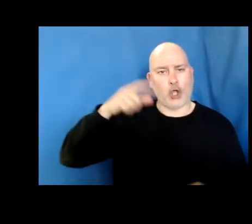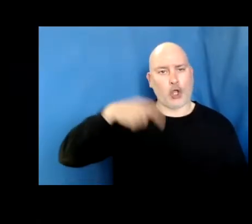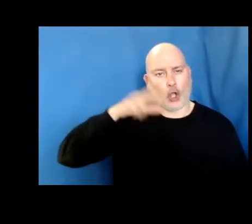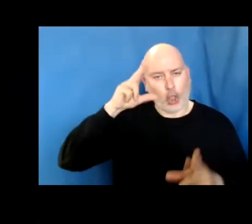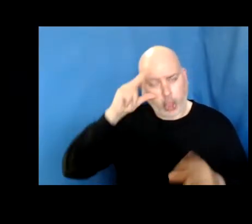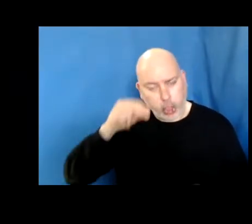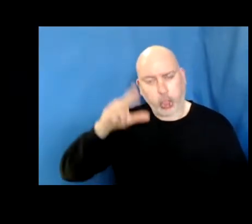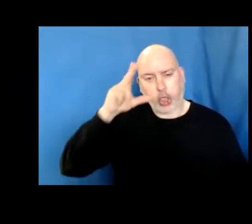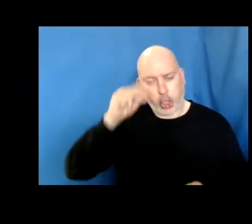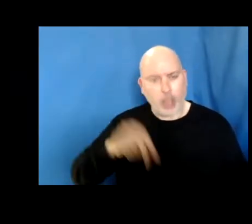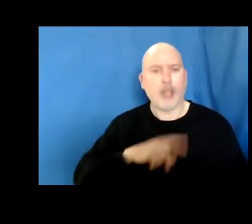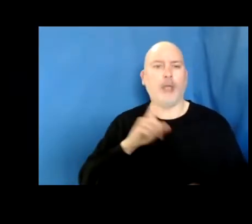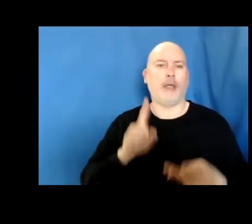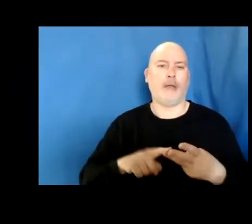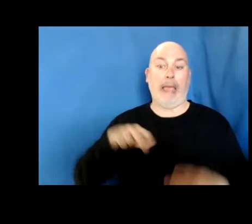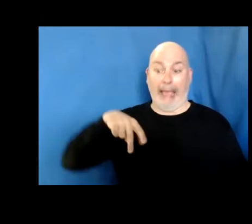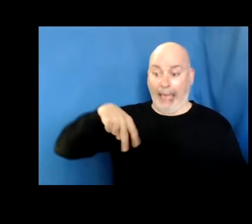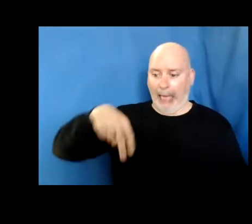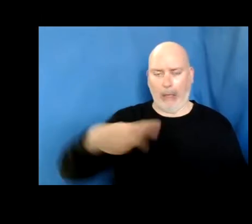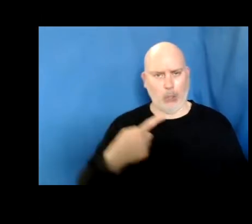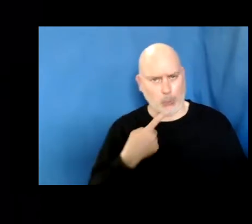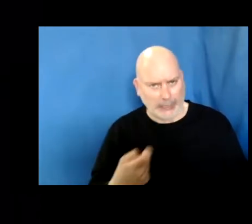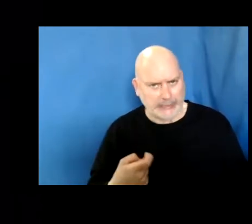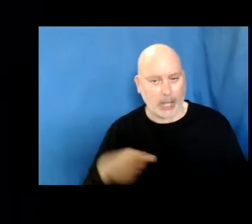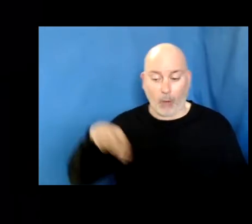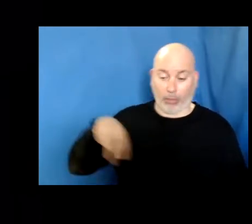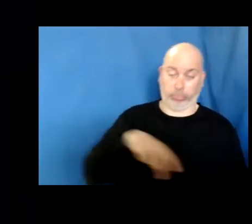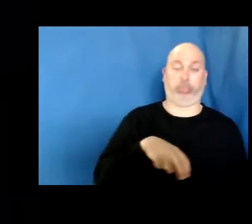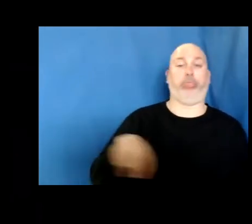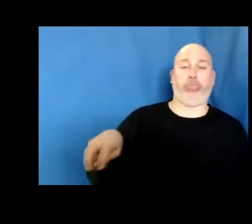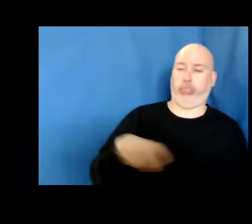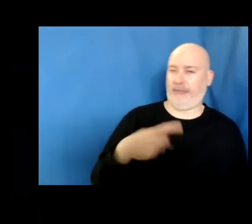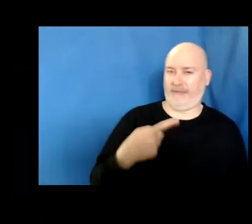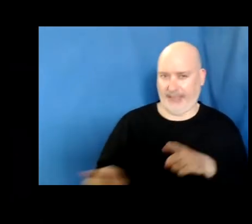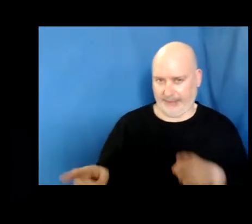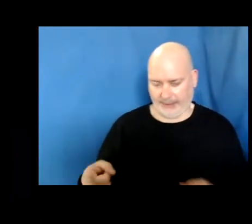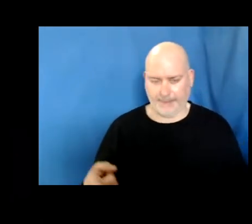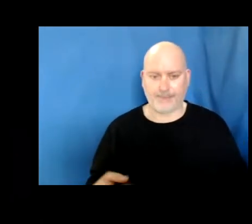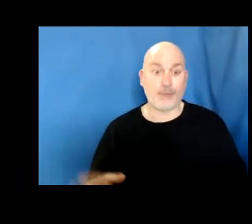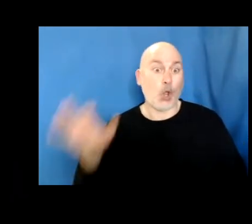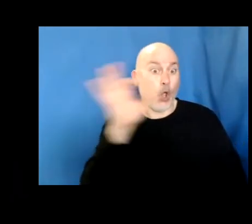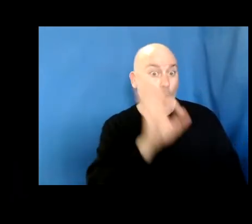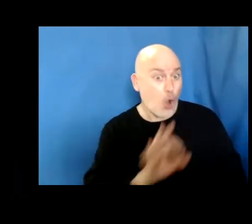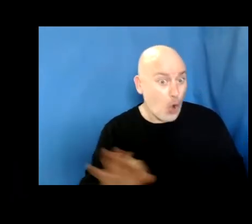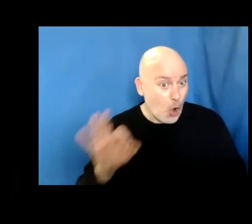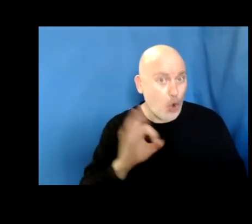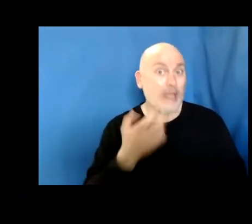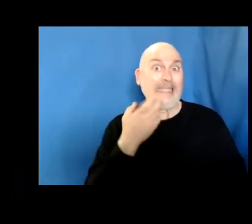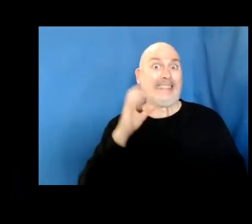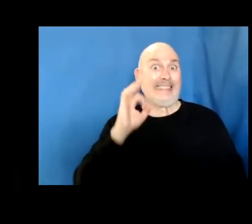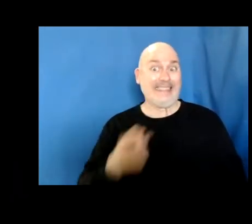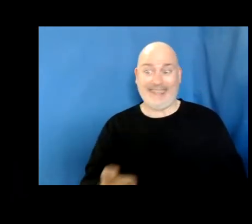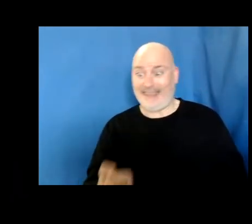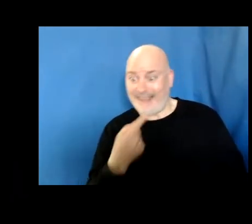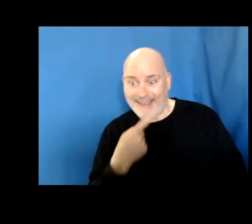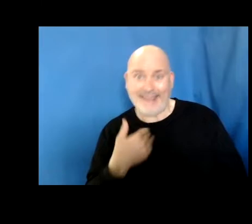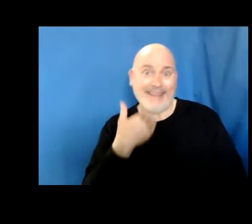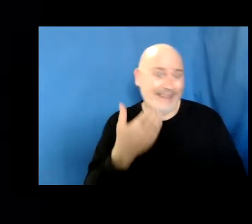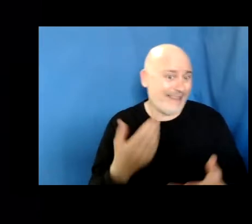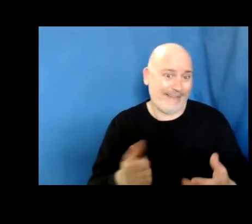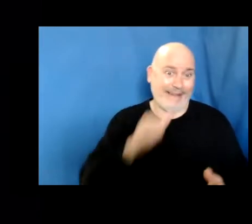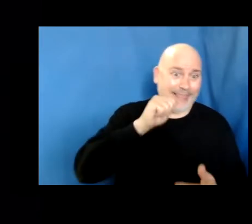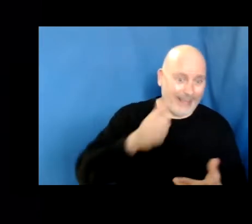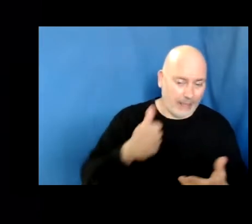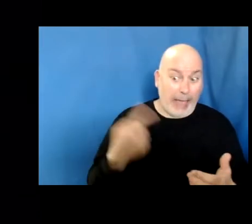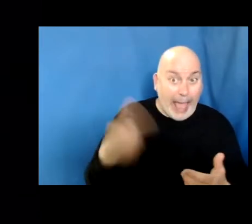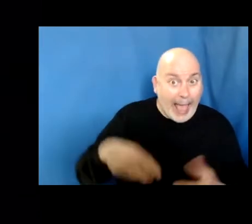cuesta caminar, o anda diferente. O si en estos casos de intoxicación están implicados